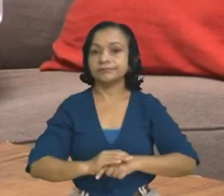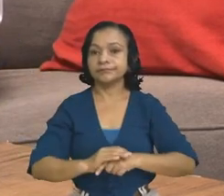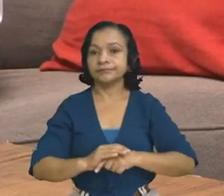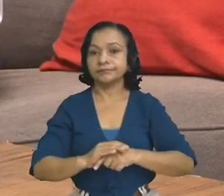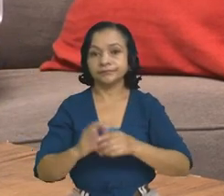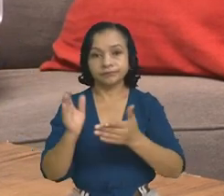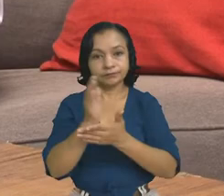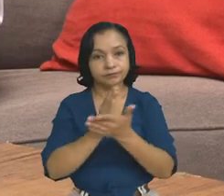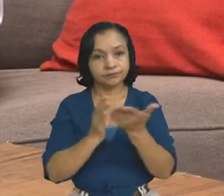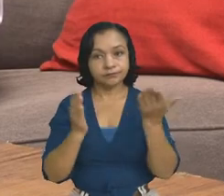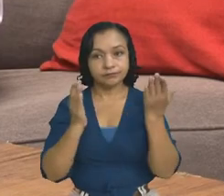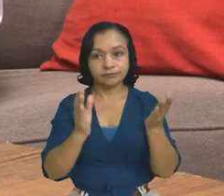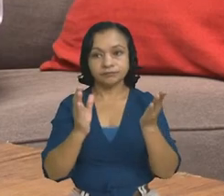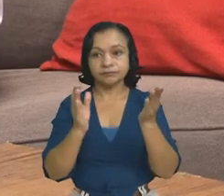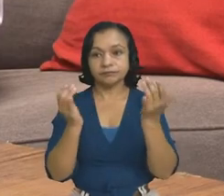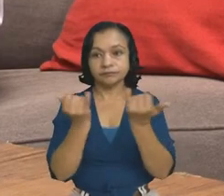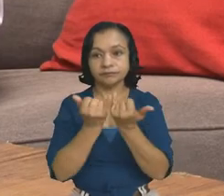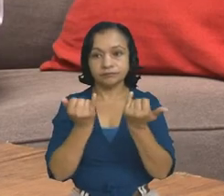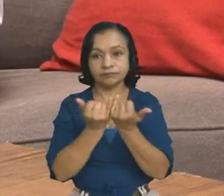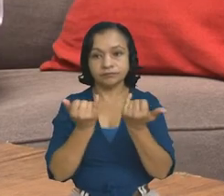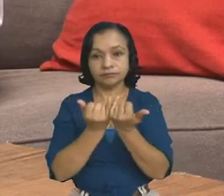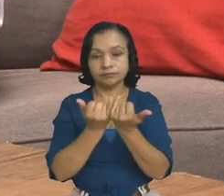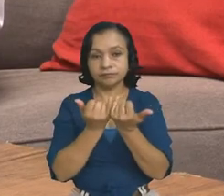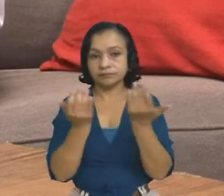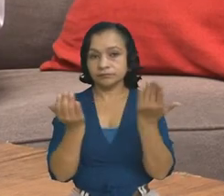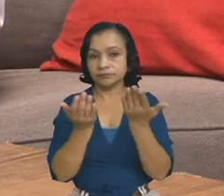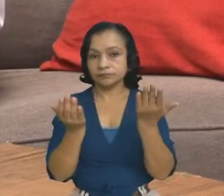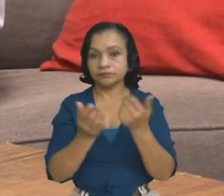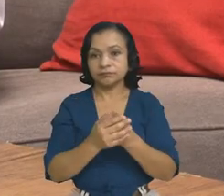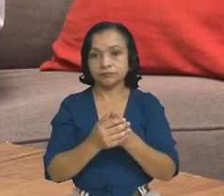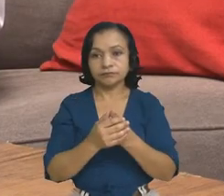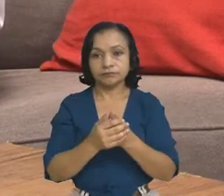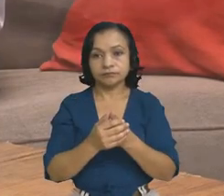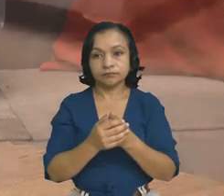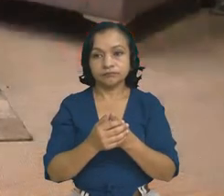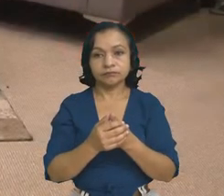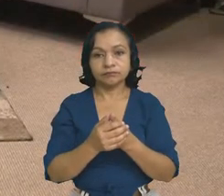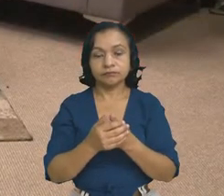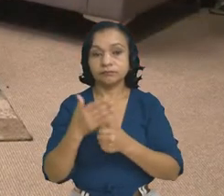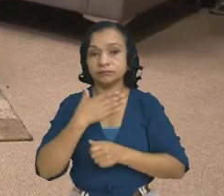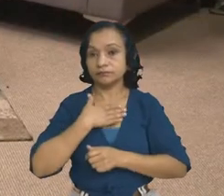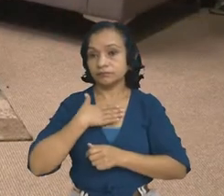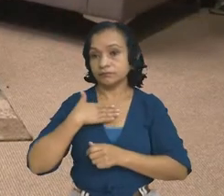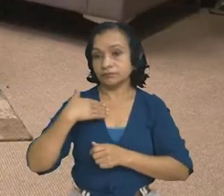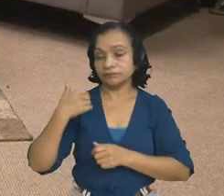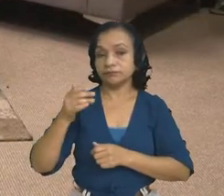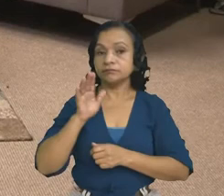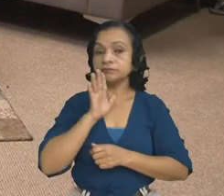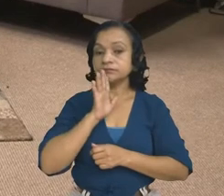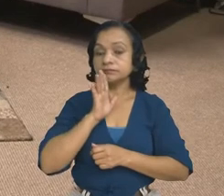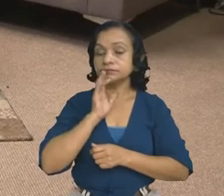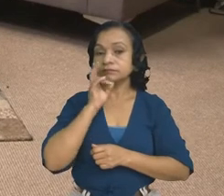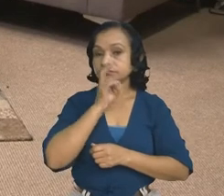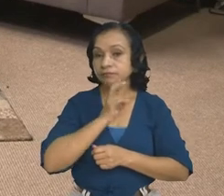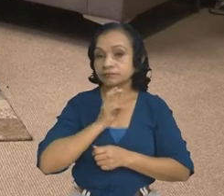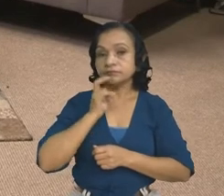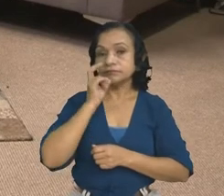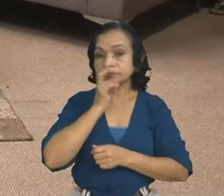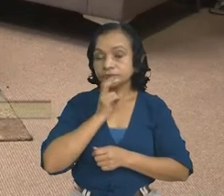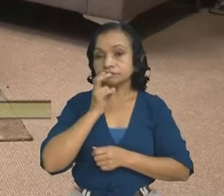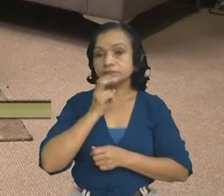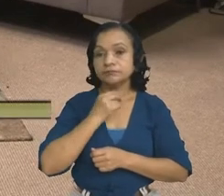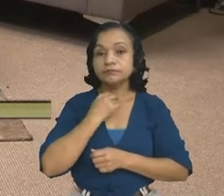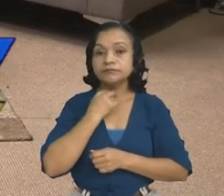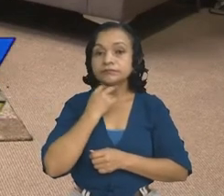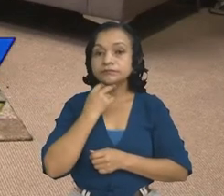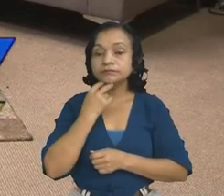hay tratamientos relacionados estrictamente con mejorar el habla y el lenguaje a través de